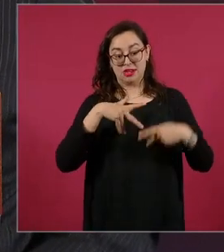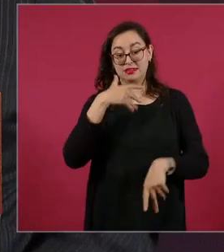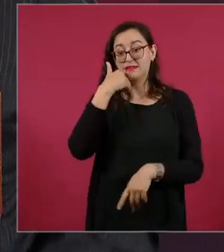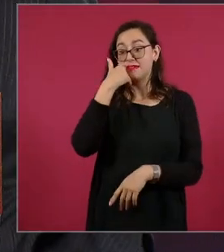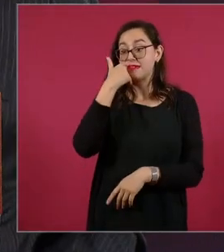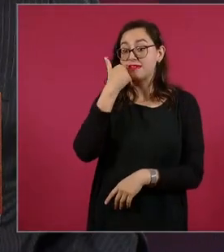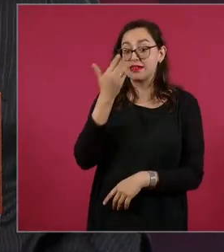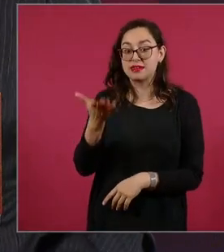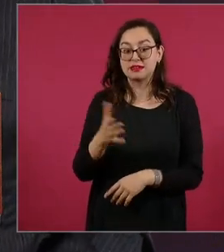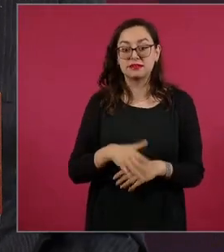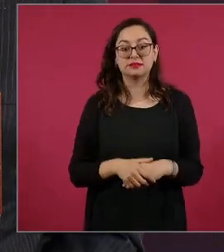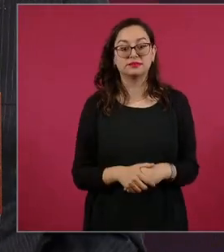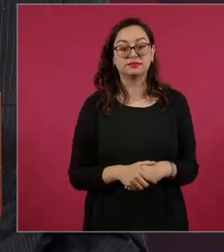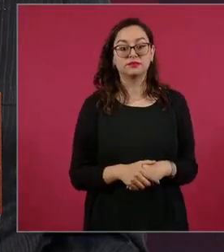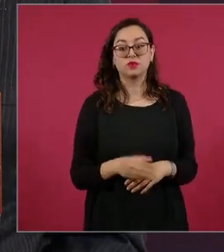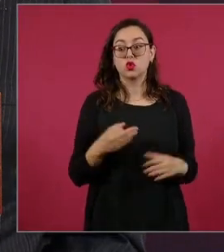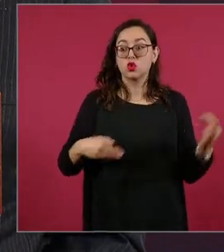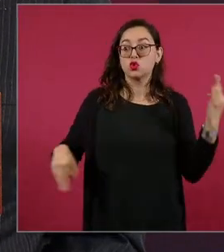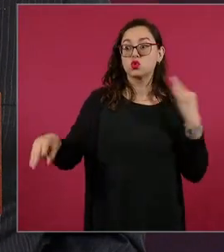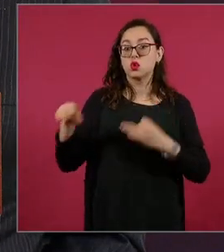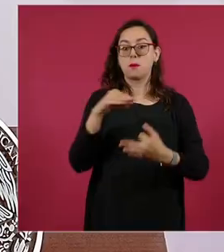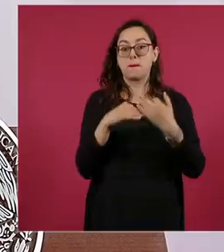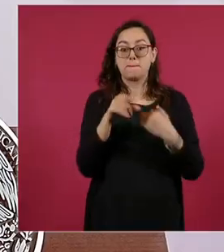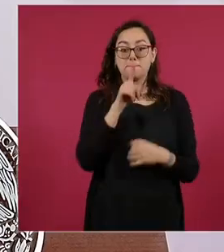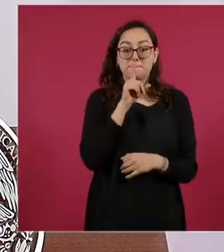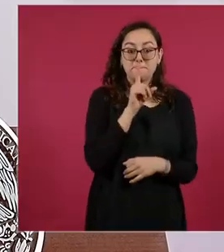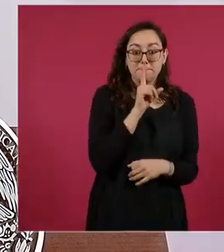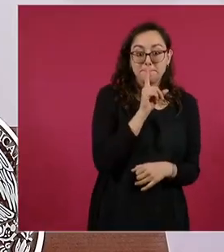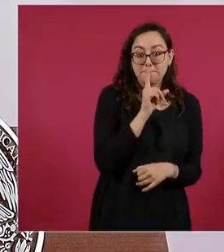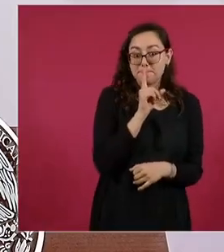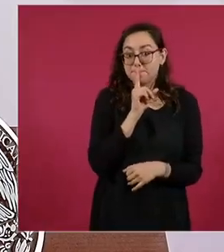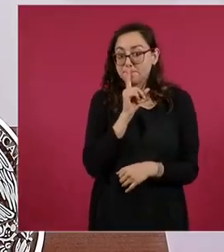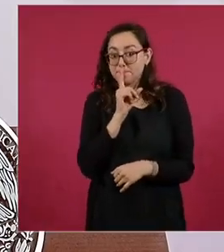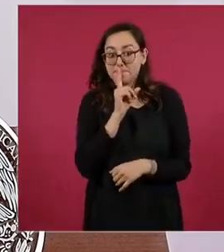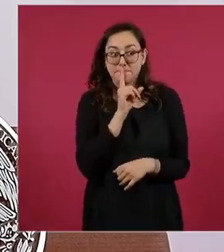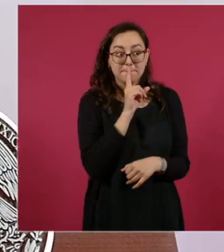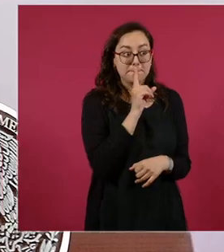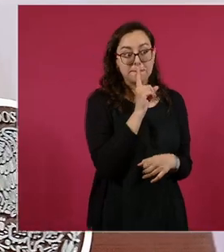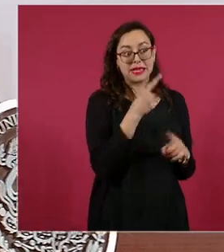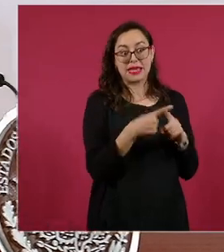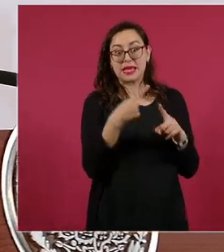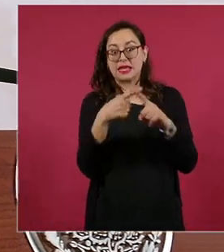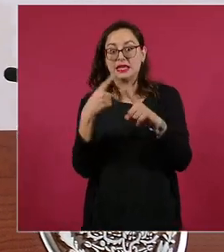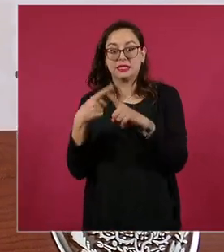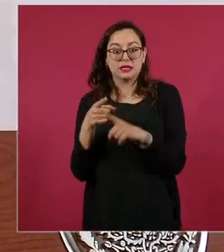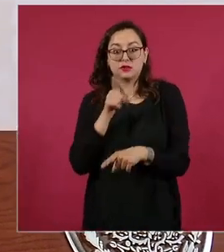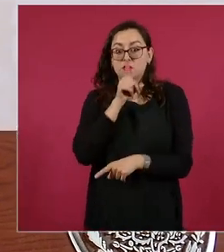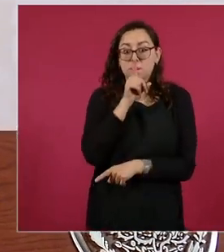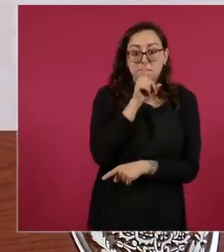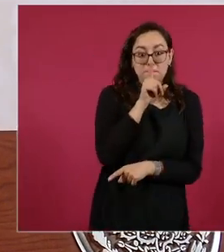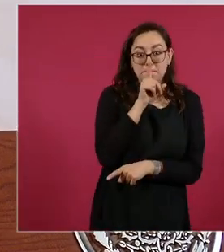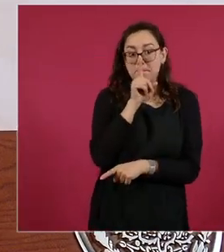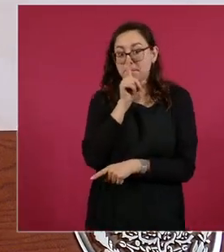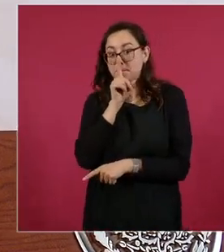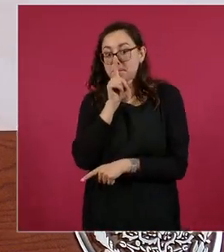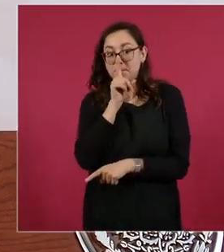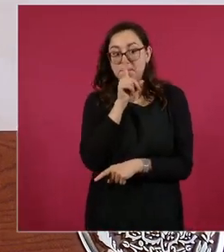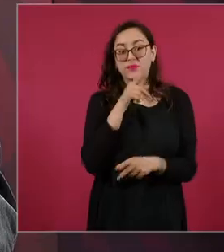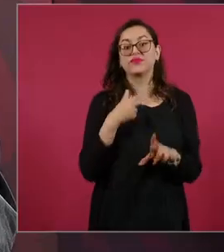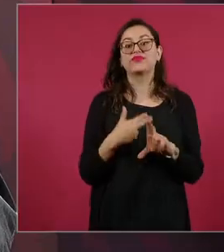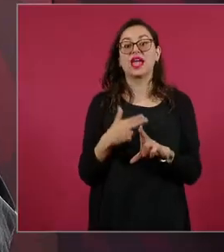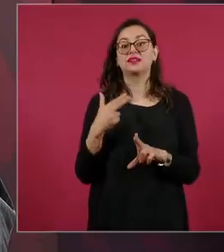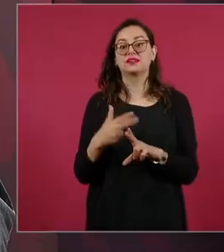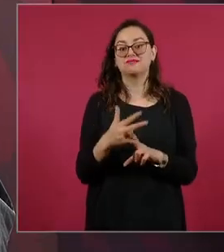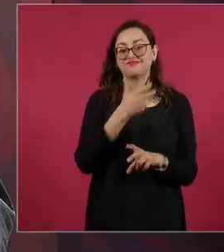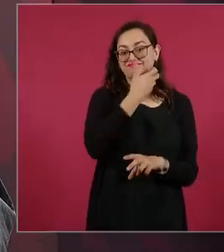nadie hablaba nada hasta que se da la línea y empiezan a llegar los telegramas